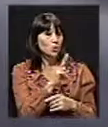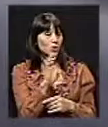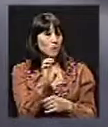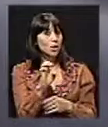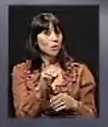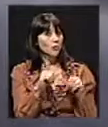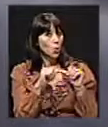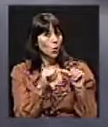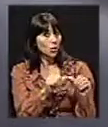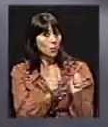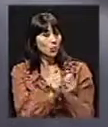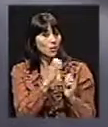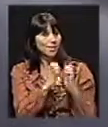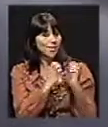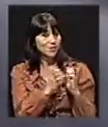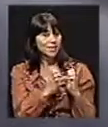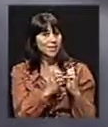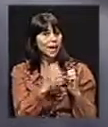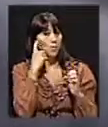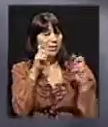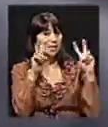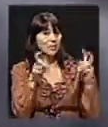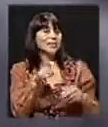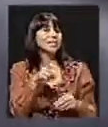porque es un tema que amerita más tiempo, ¿verdad?